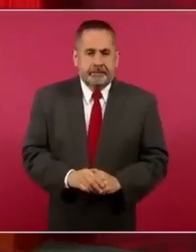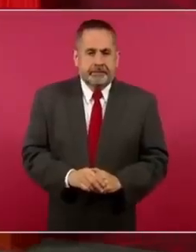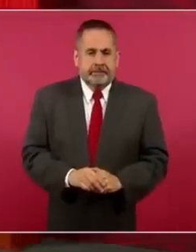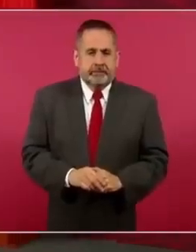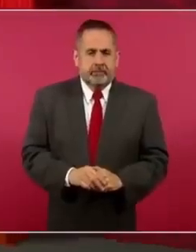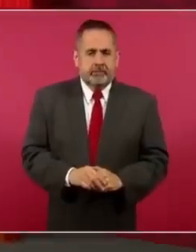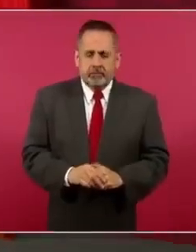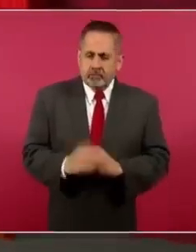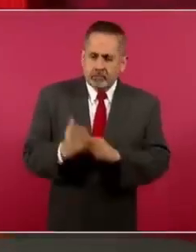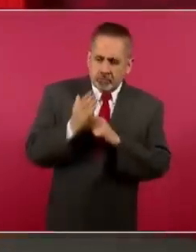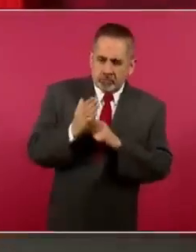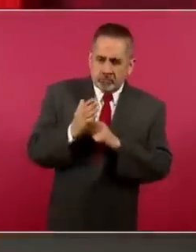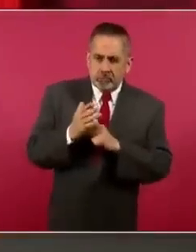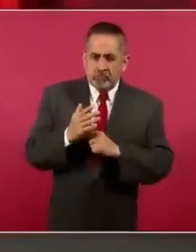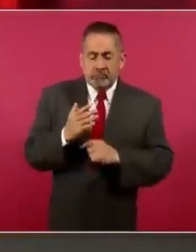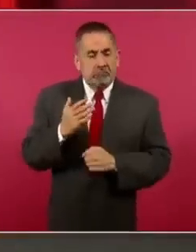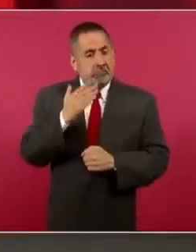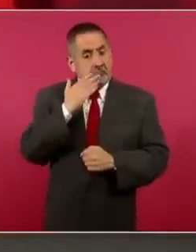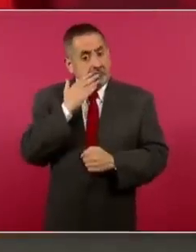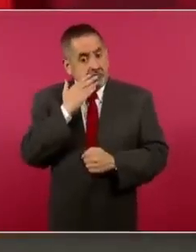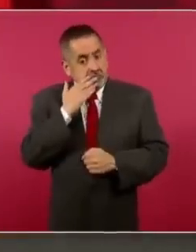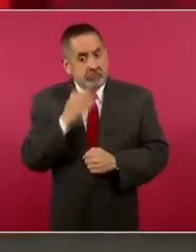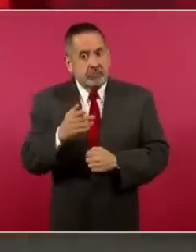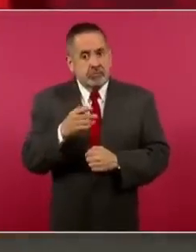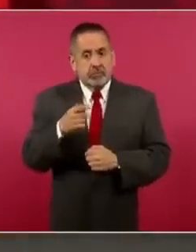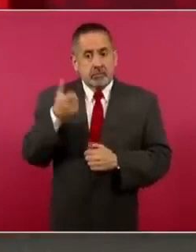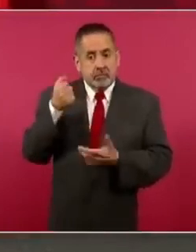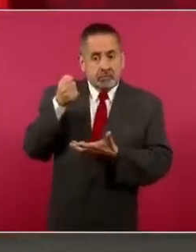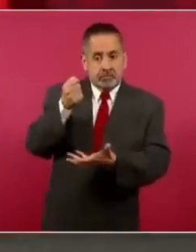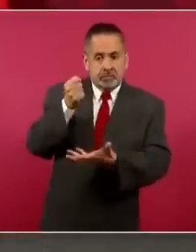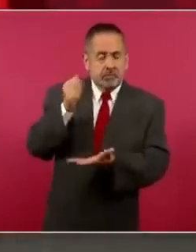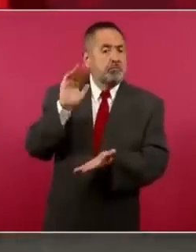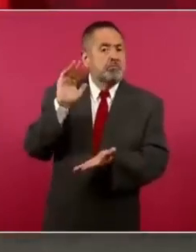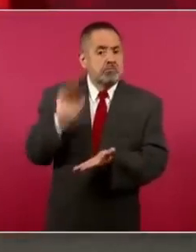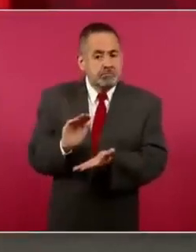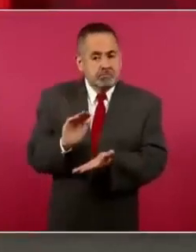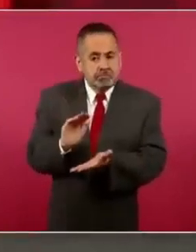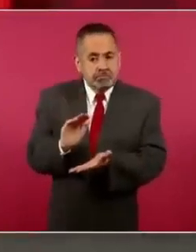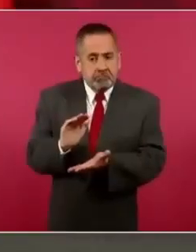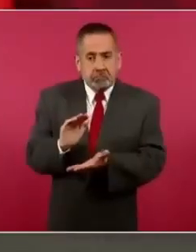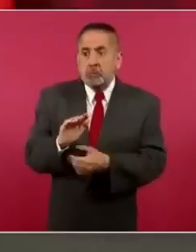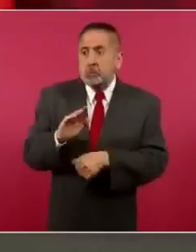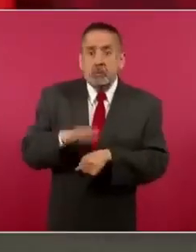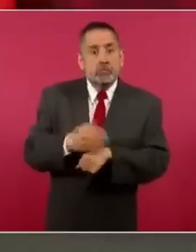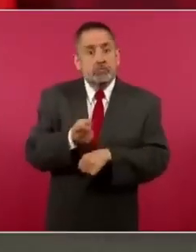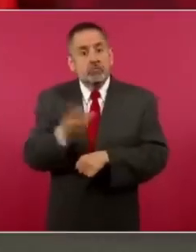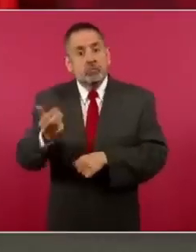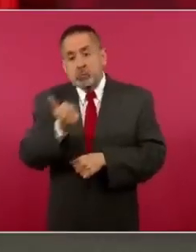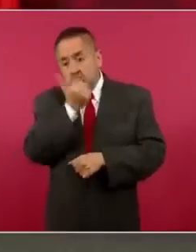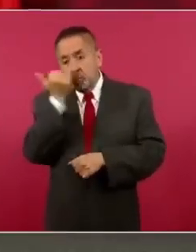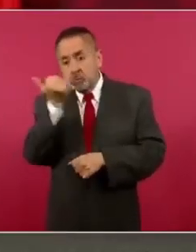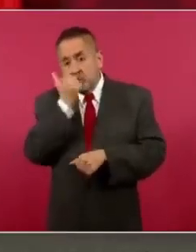está demostrando, por ejemplo, de que con menos presupuesto tiene más alumnos